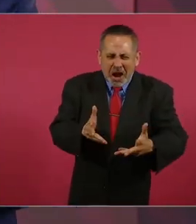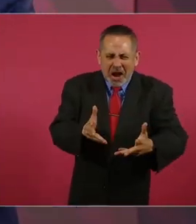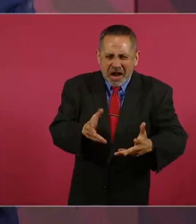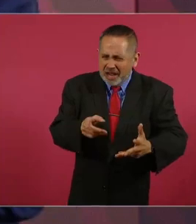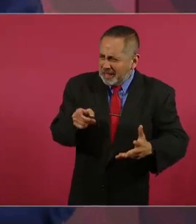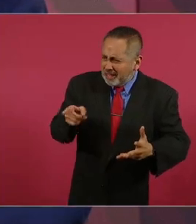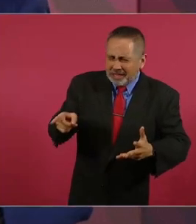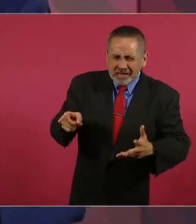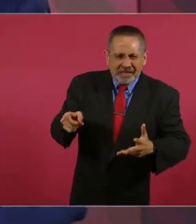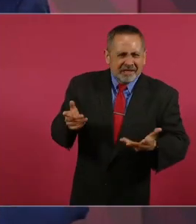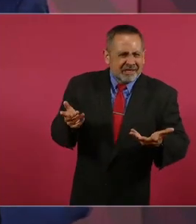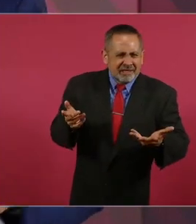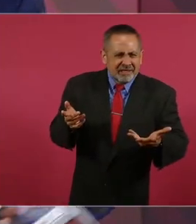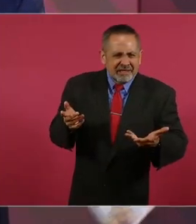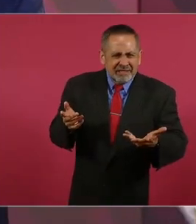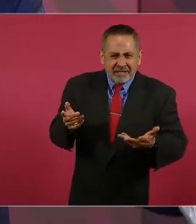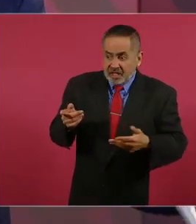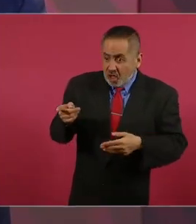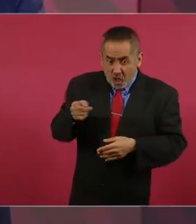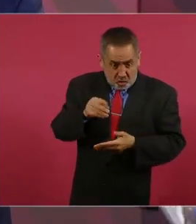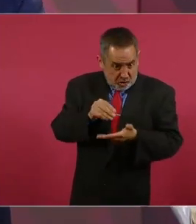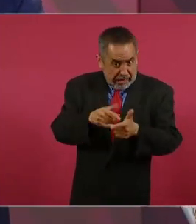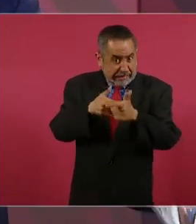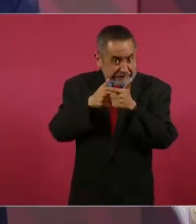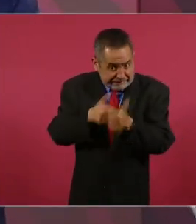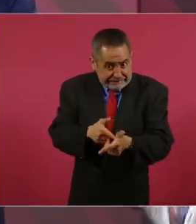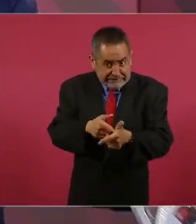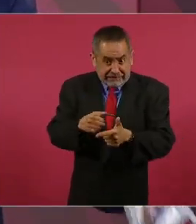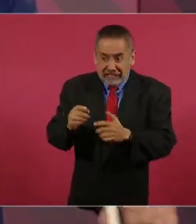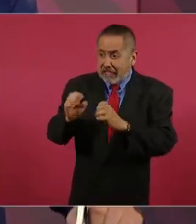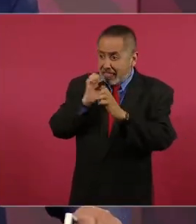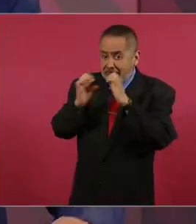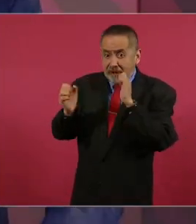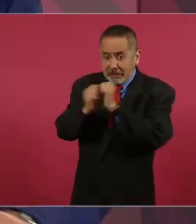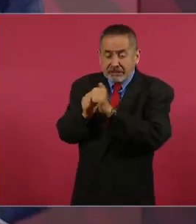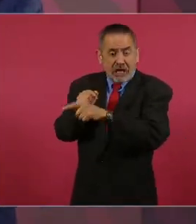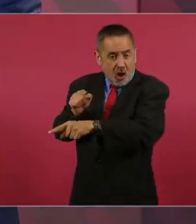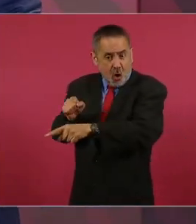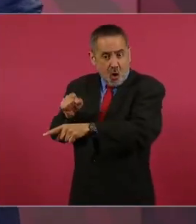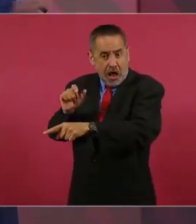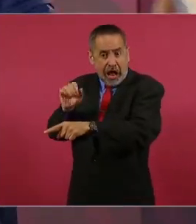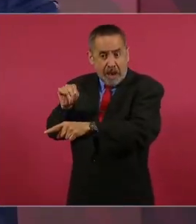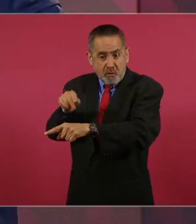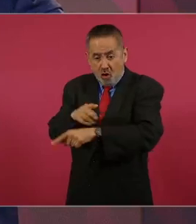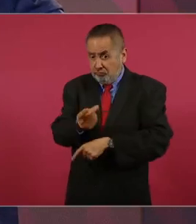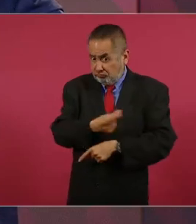para decirle si sigues con la entrevista.